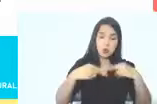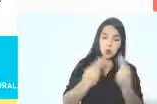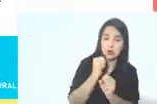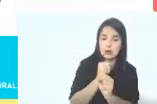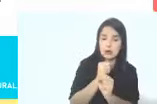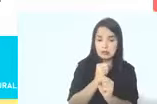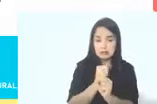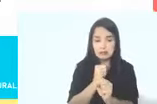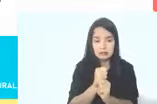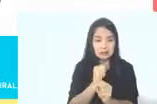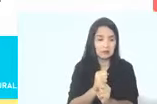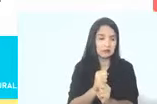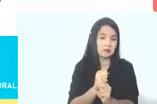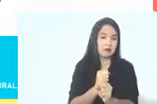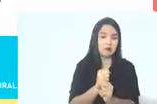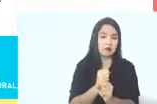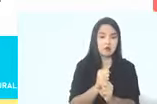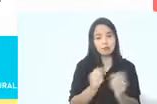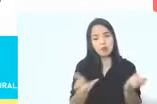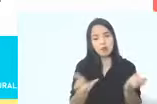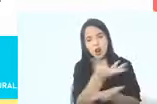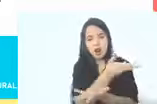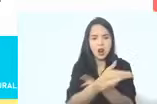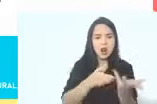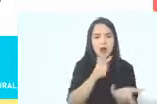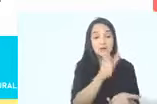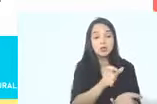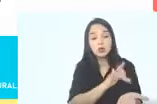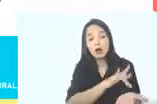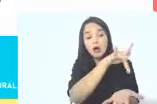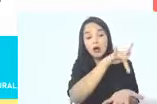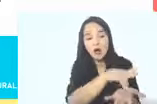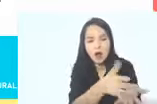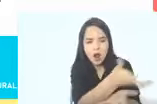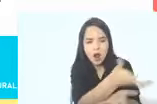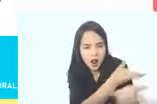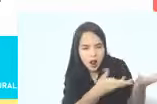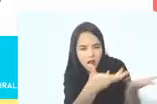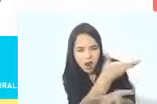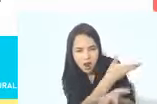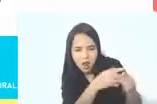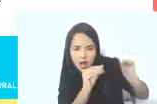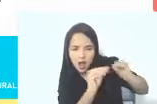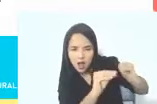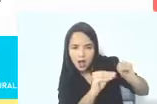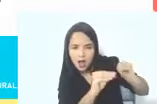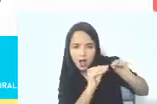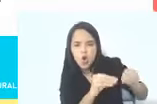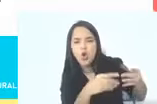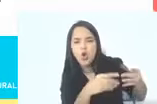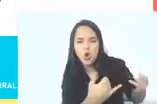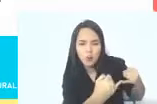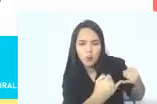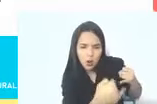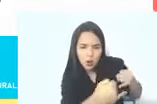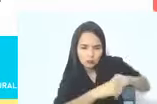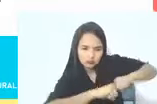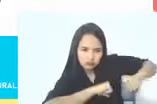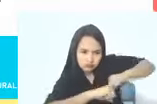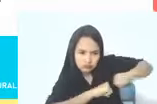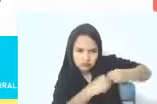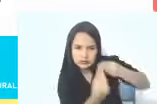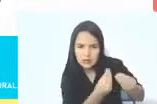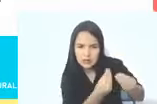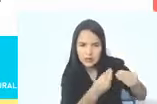Son 4 cupos por municipio para los diplomados. Ejecutar un taller de preservación y conservación del patrimonio,